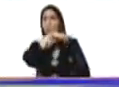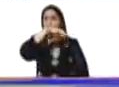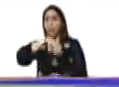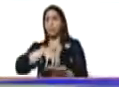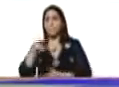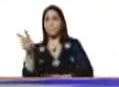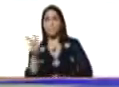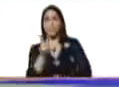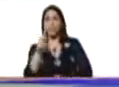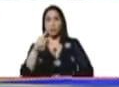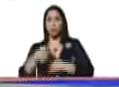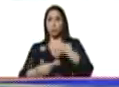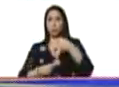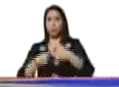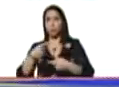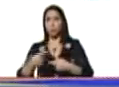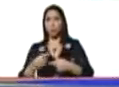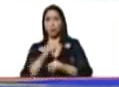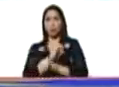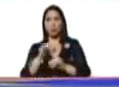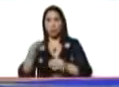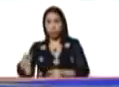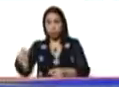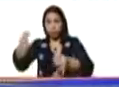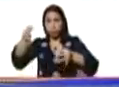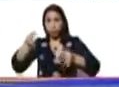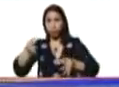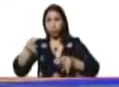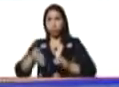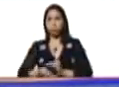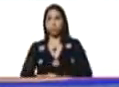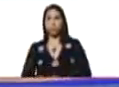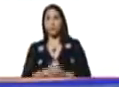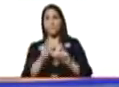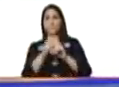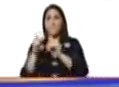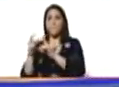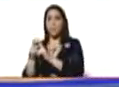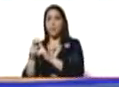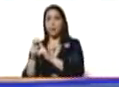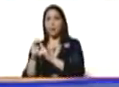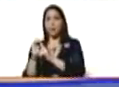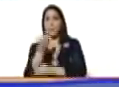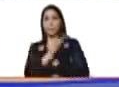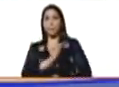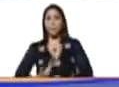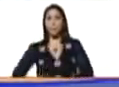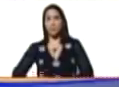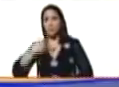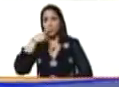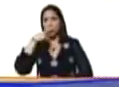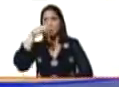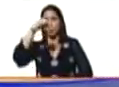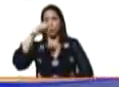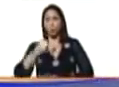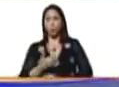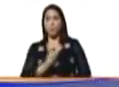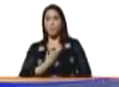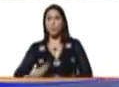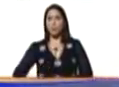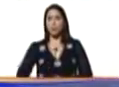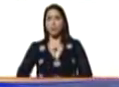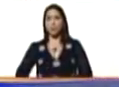venezolano, luego ya de recibir este instrumento. Palabras jurídico del ciudadano Nicolás Maduro Moro,